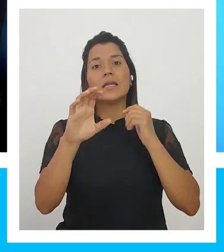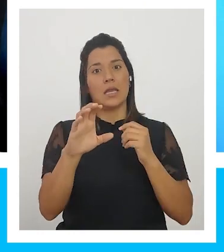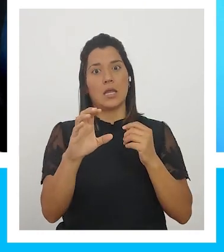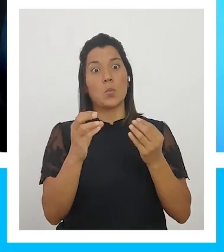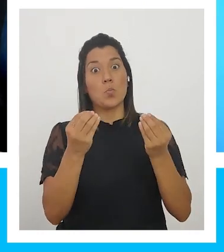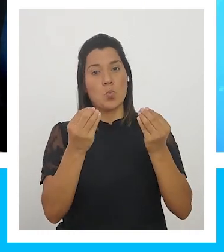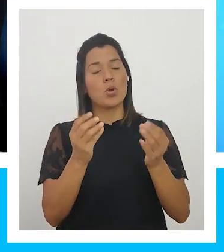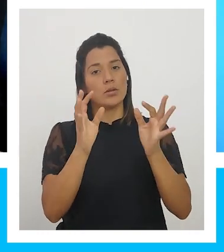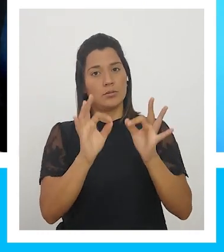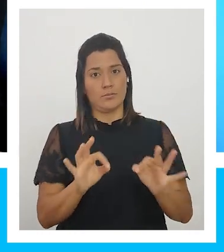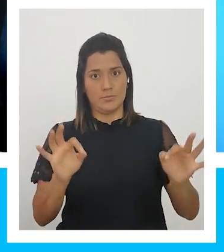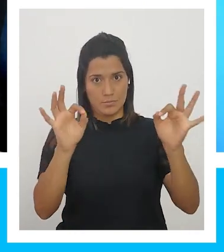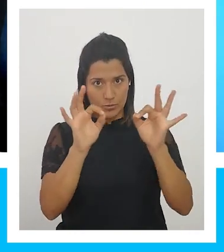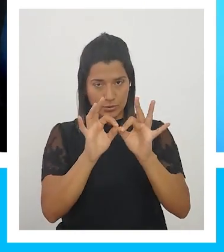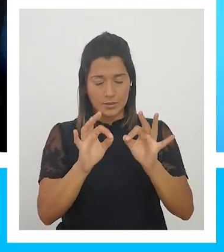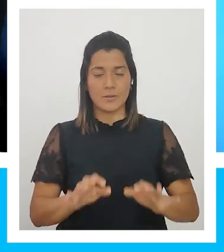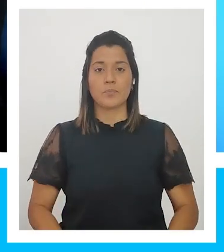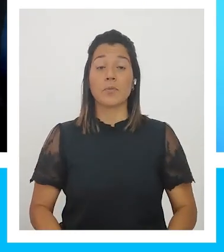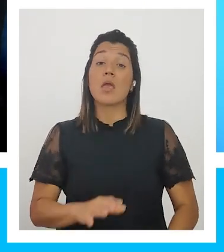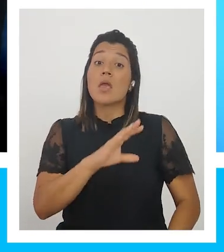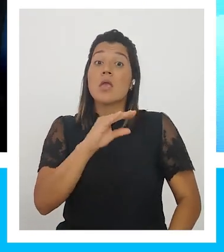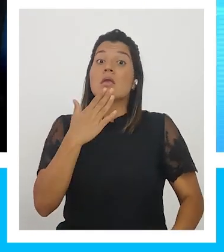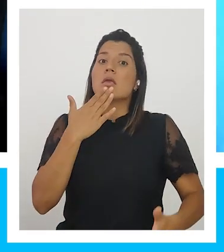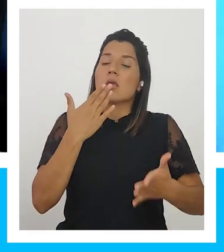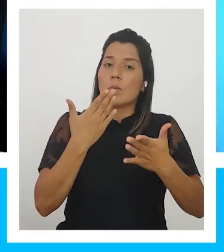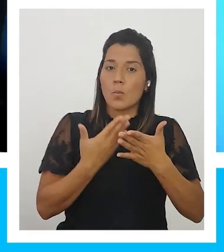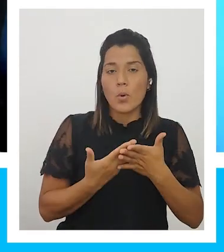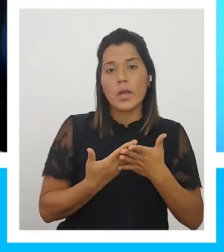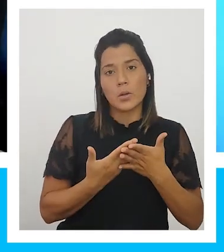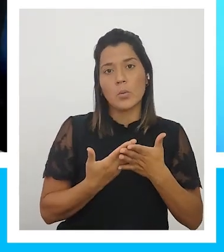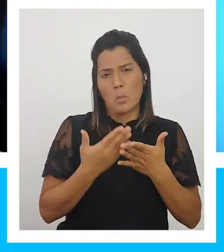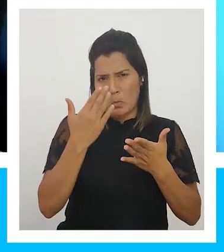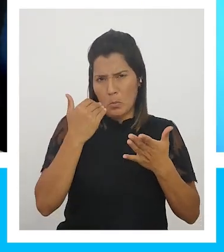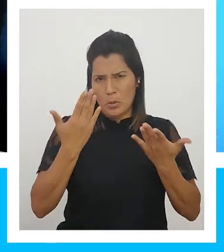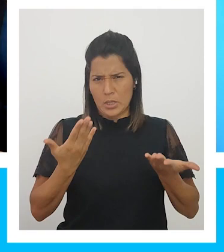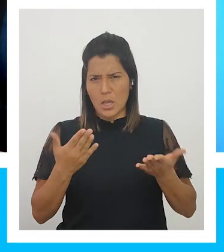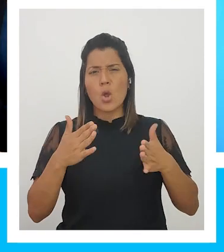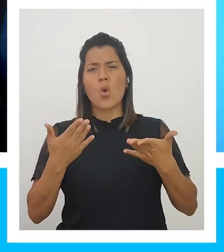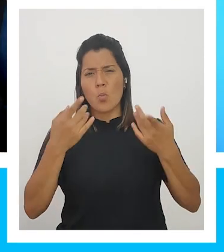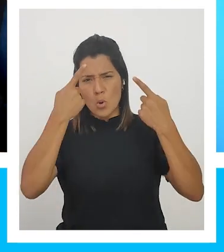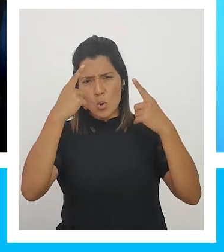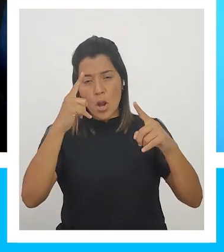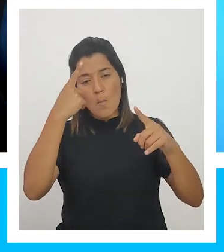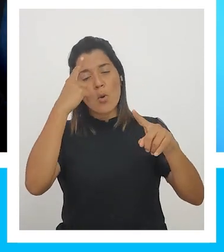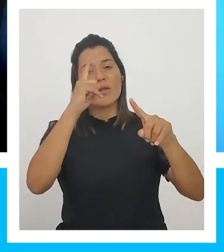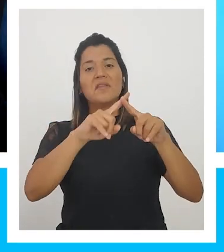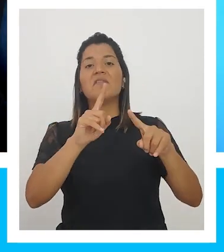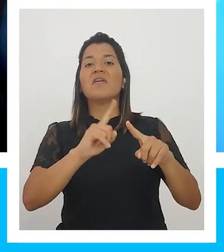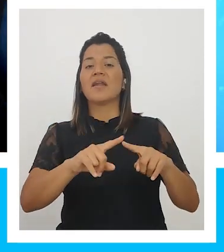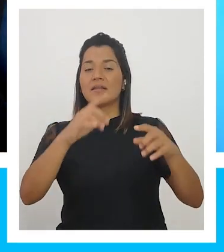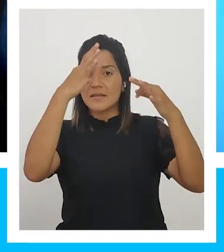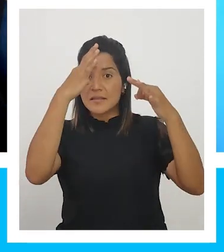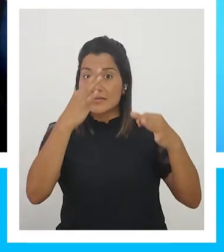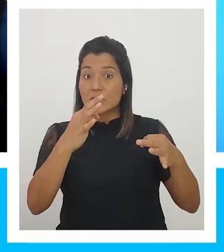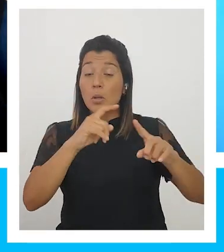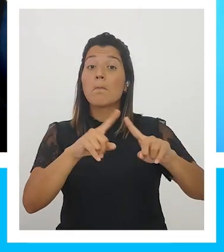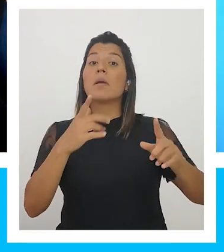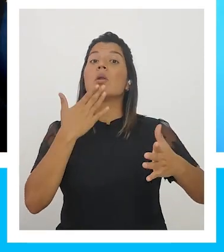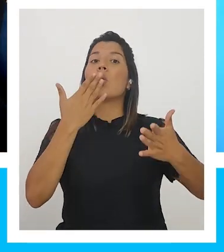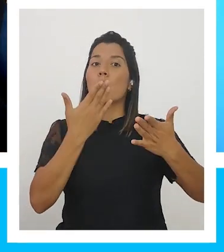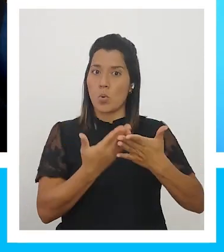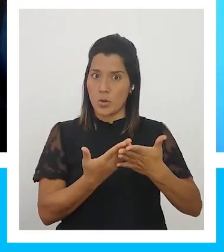significativa. Y bueno, y se ha atribuido a una serie de factores, ¿verdad? Pero bueno, eso es lo